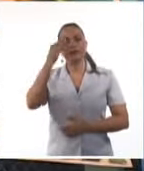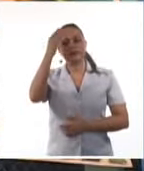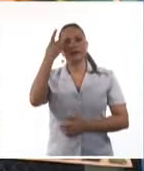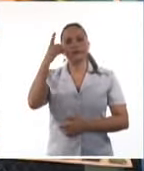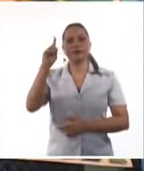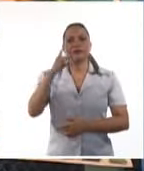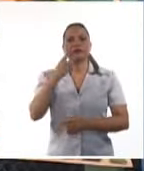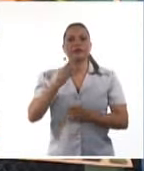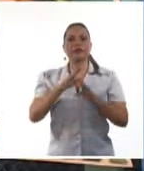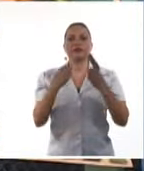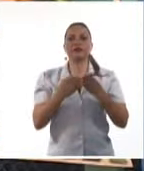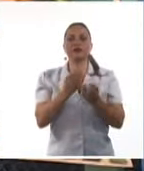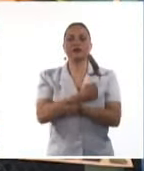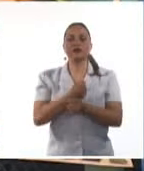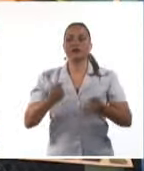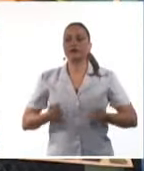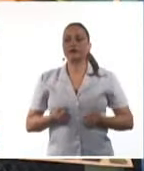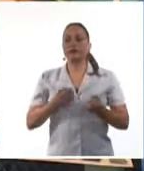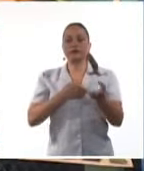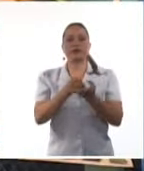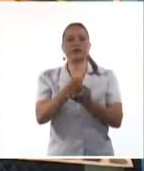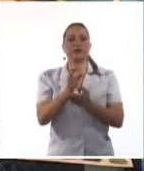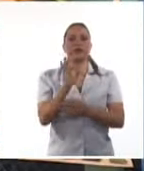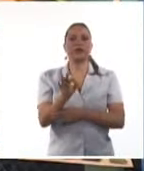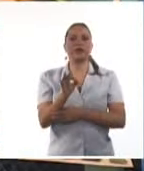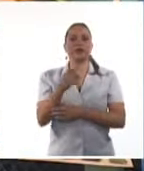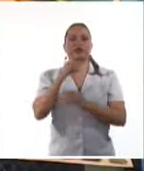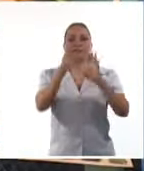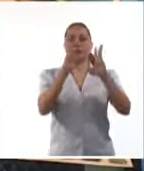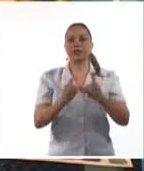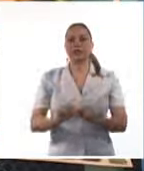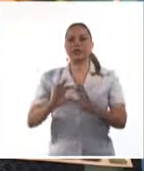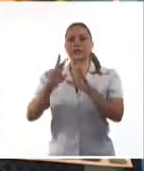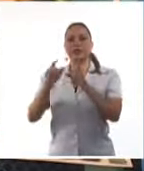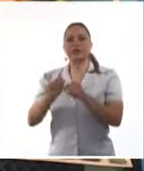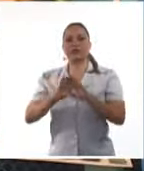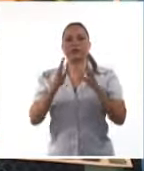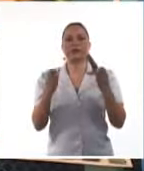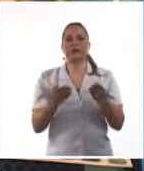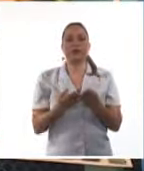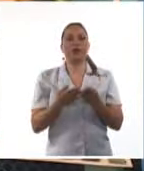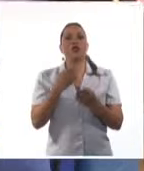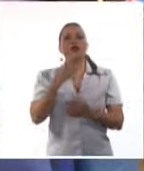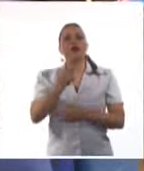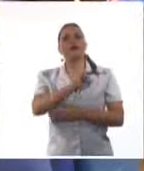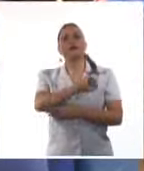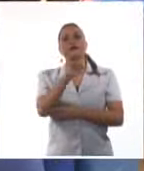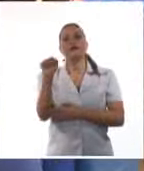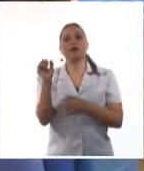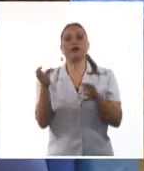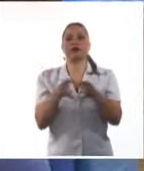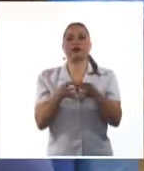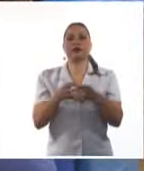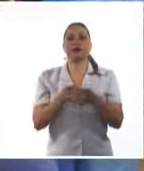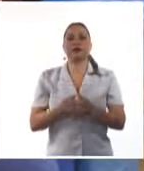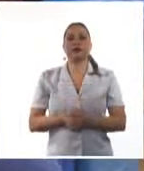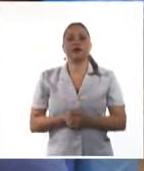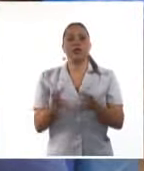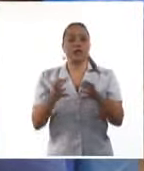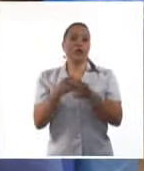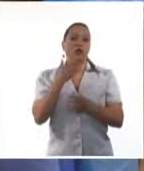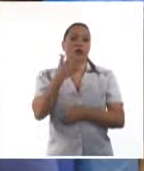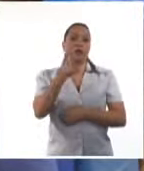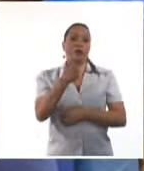sacrificio que hemos mantenido durante todo este tiempo, el resultado salió y muy contento con haberle dado la victoria al equipo. Nos tocó jugar con el equipo que mejor nos ha